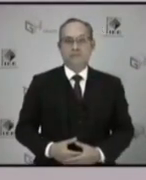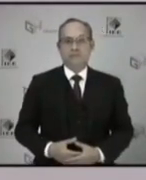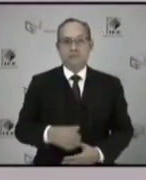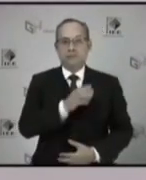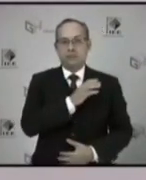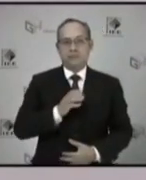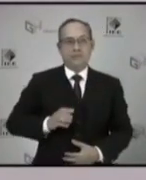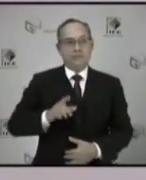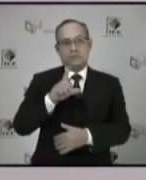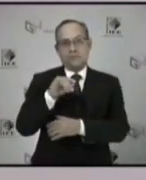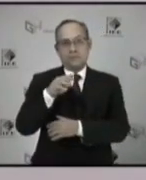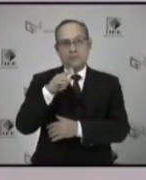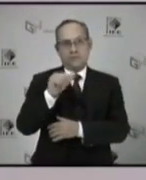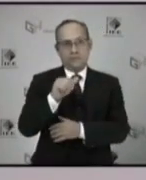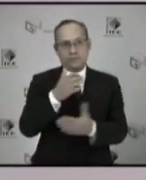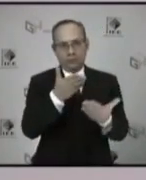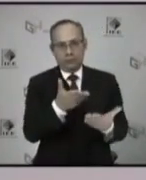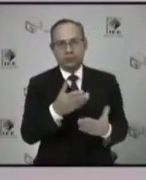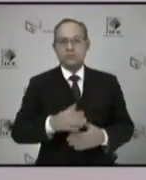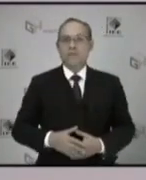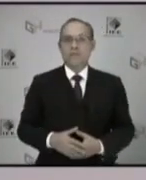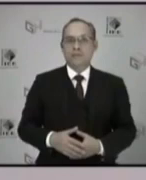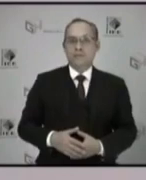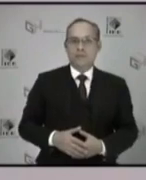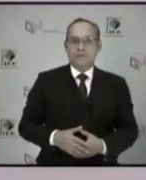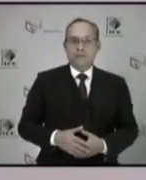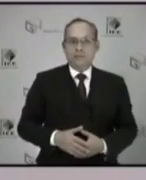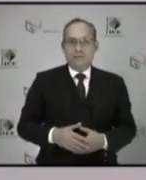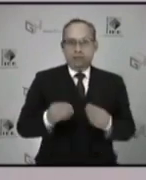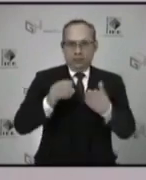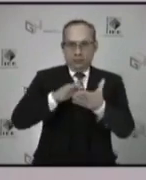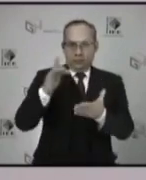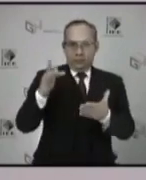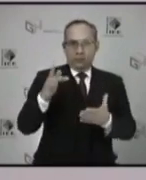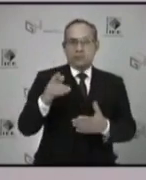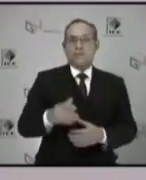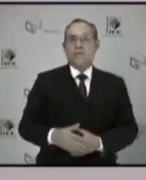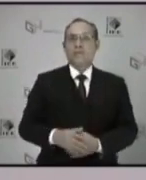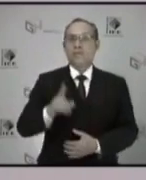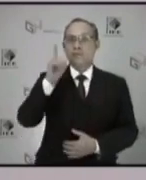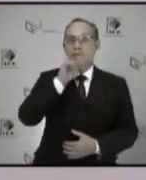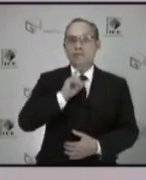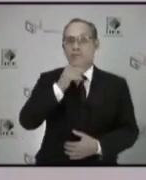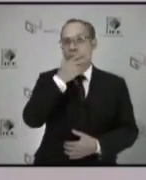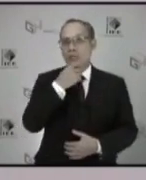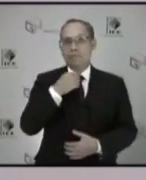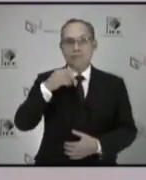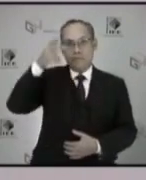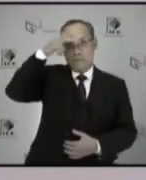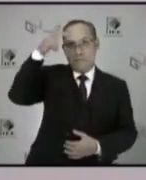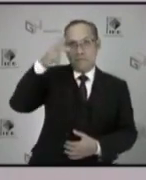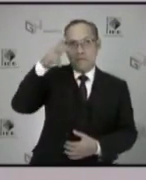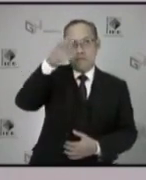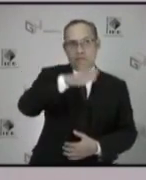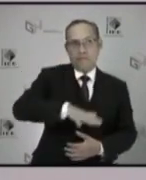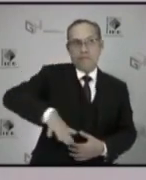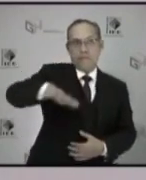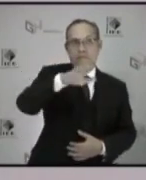hidalguenses lo que requieren es que seamos puntuales en nuestros